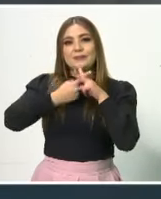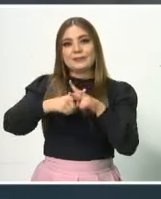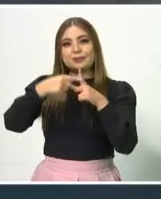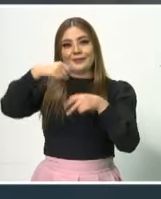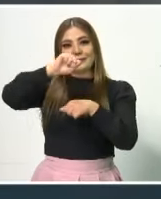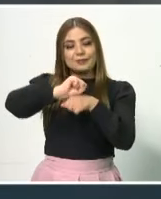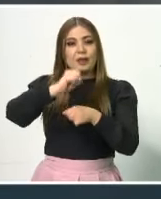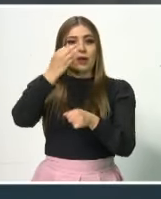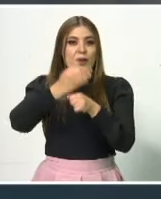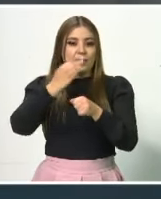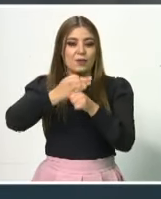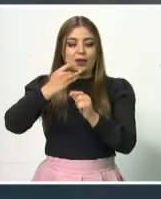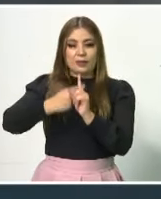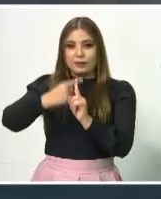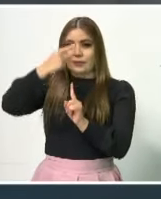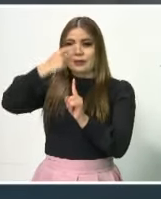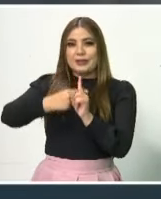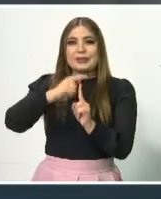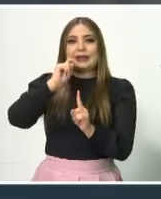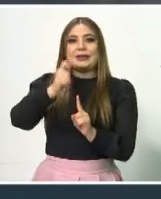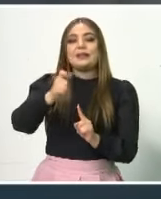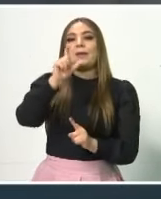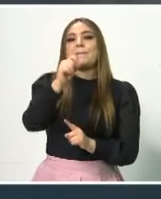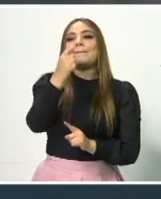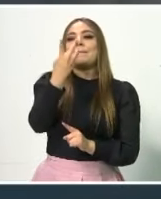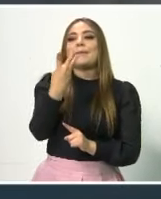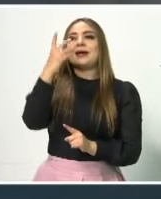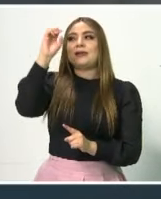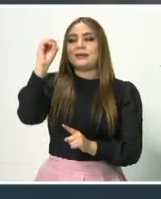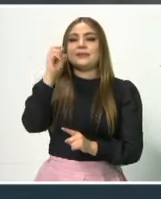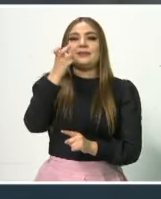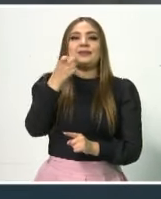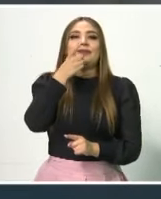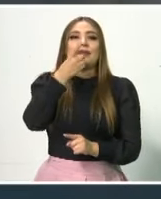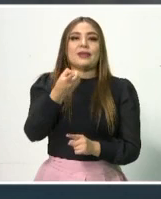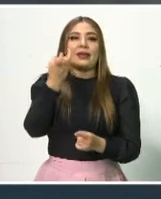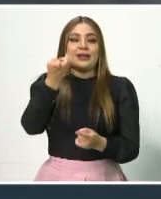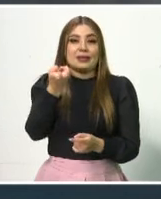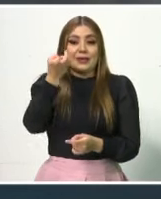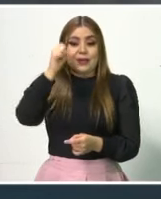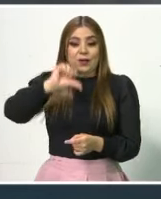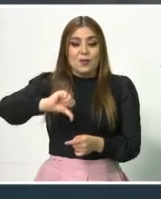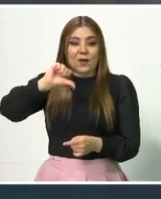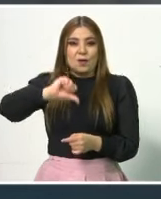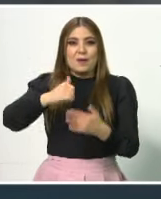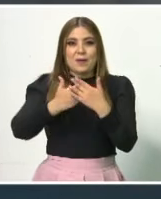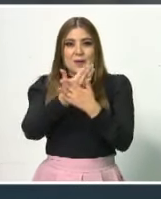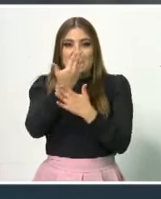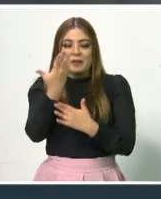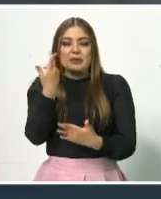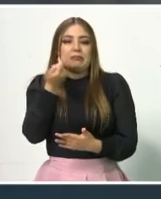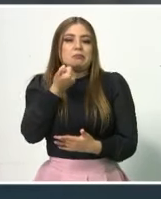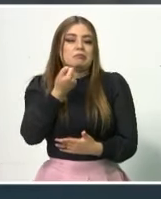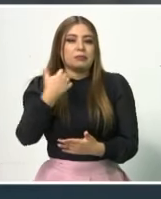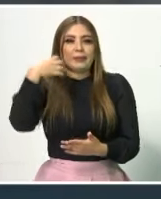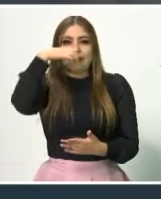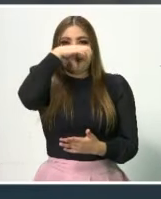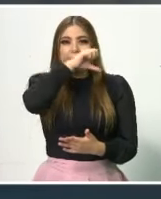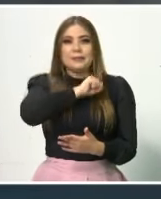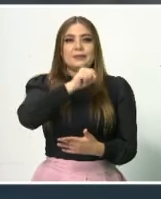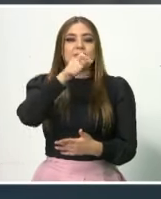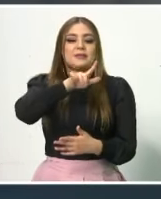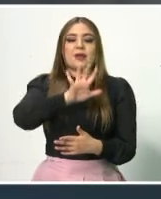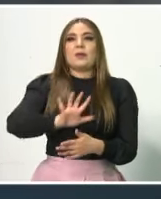temperatura actual se mantiene reportando 23 grados. Le decía, una mañana cálida y alrededor del estado veremos